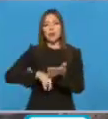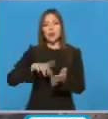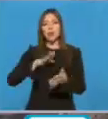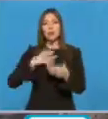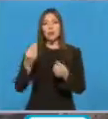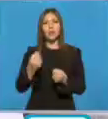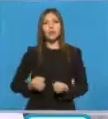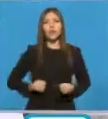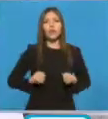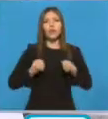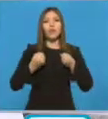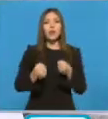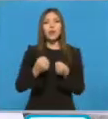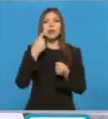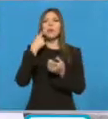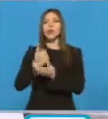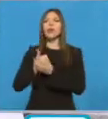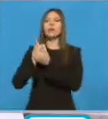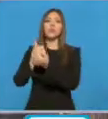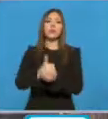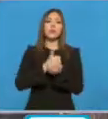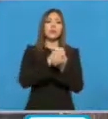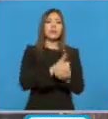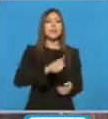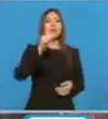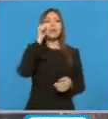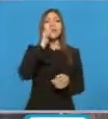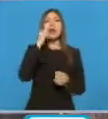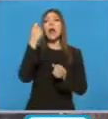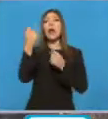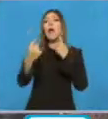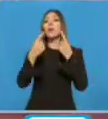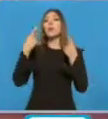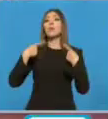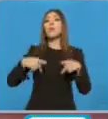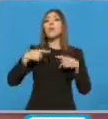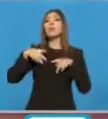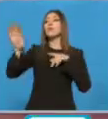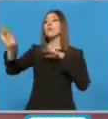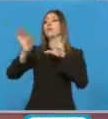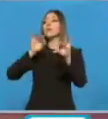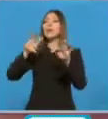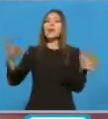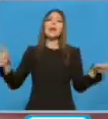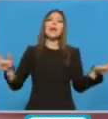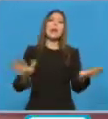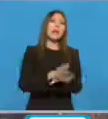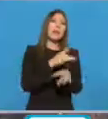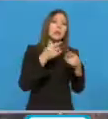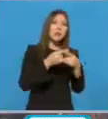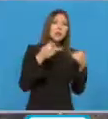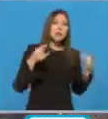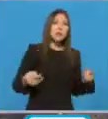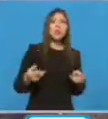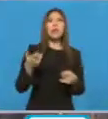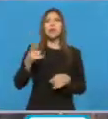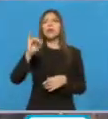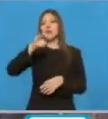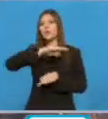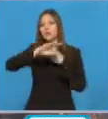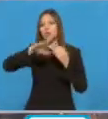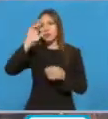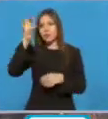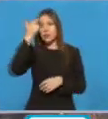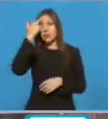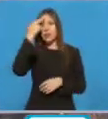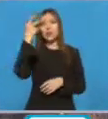gran ímpetu para hacerlo, ¿no? Claro. Como siempre elegimos estos personajes que decimos cambiaron la humanidad, dejaron huella, queriendo o no